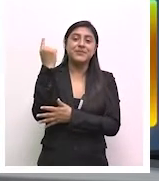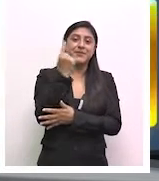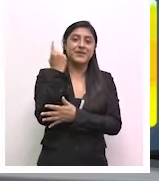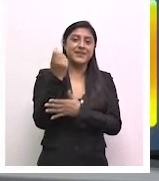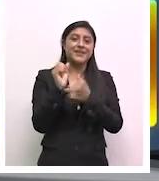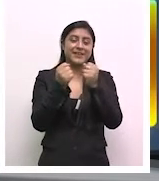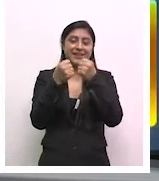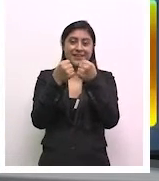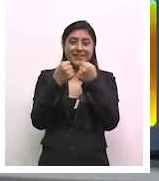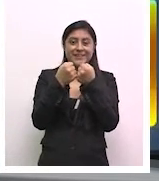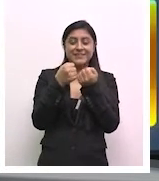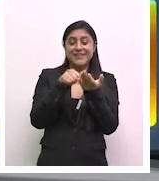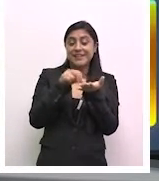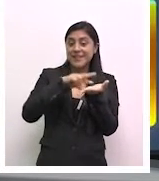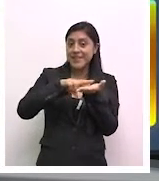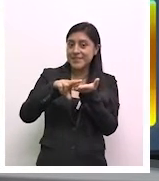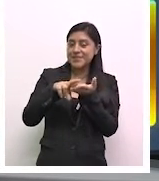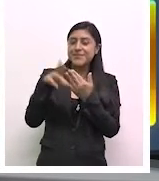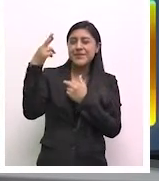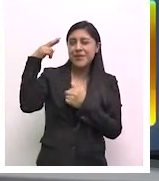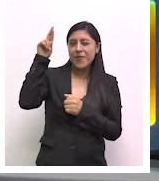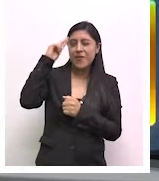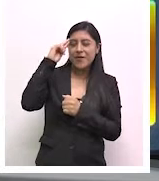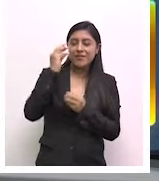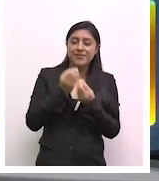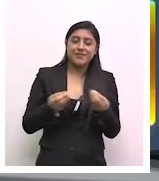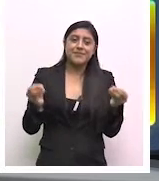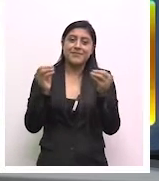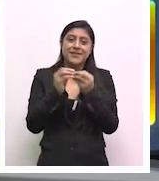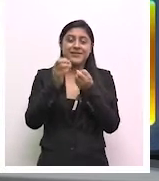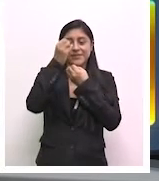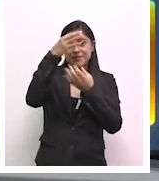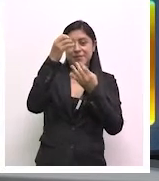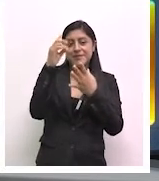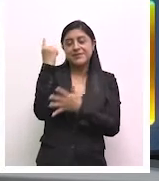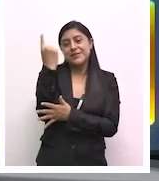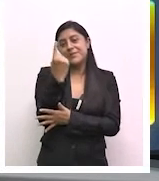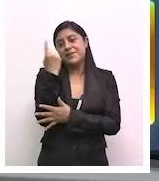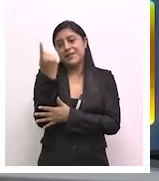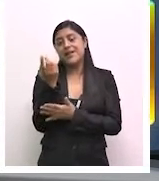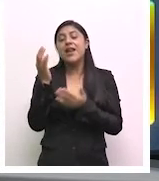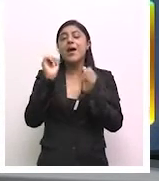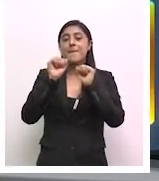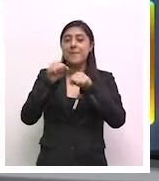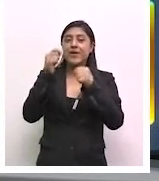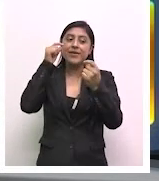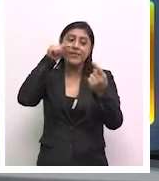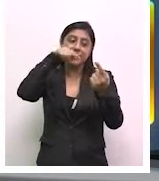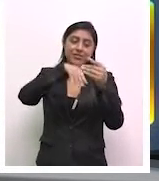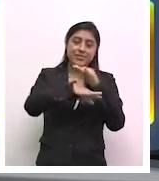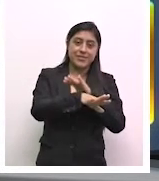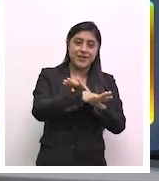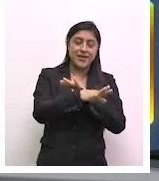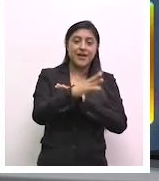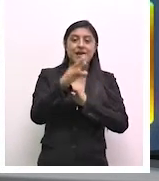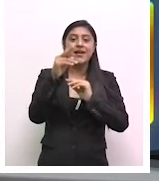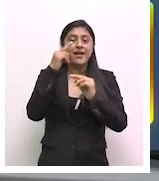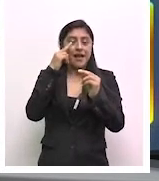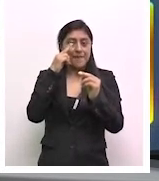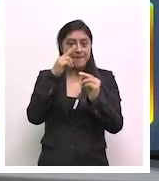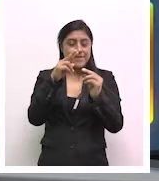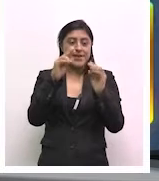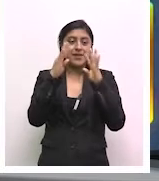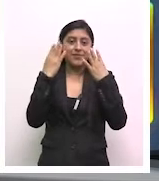quehacer del Registro Nacional de las Personas. Recuerde que más contenido de interés también lo encuentra en nuestras plataformas oficiales